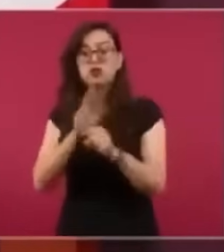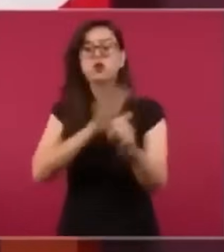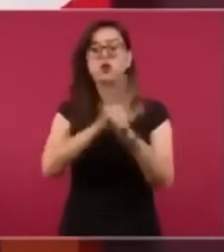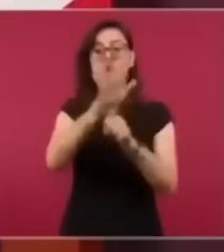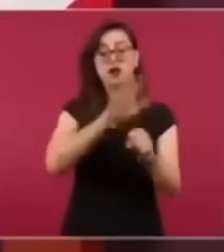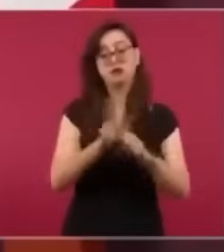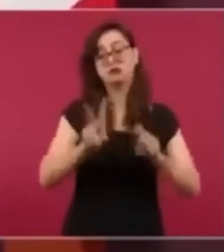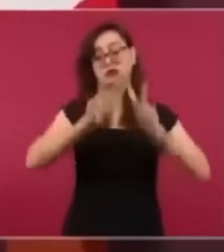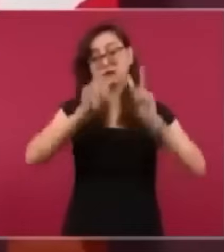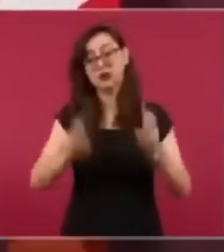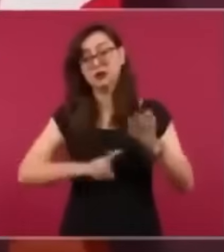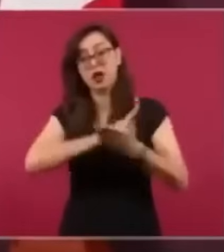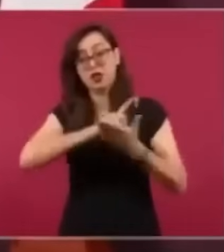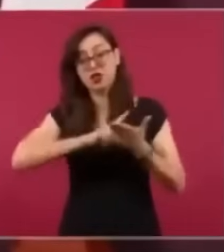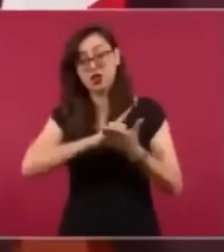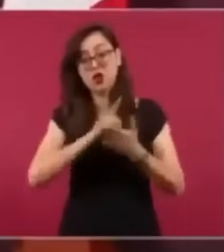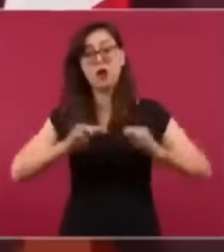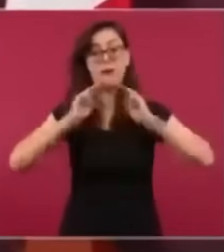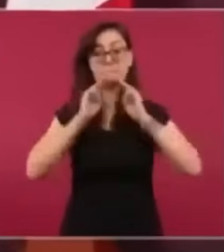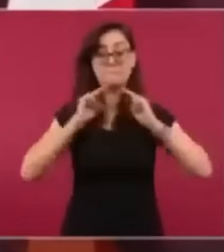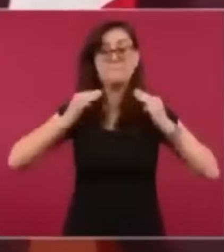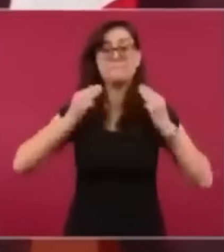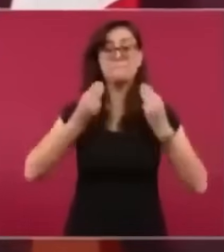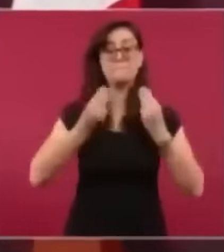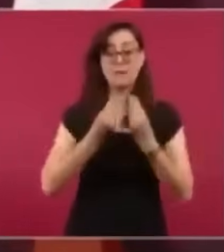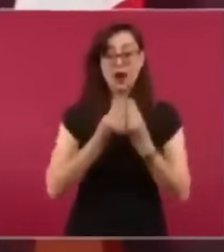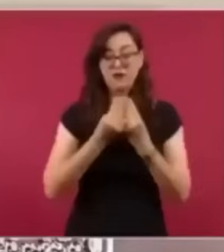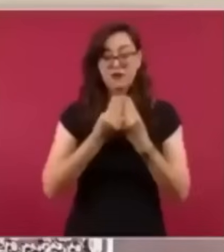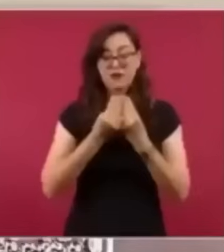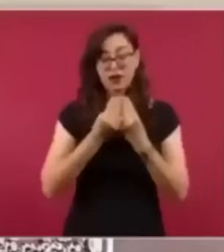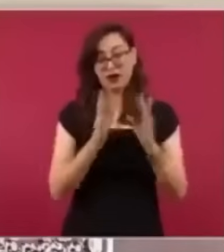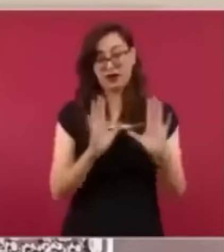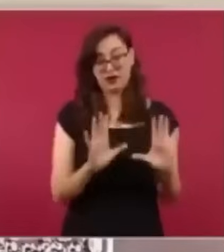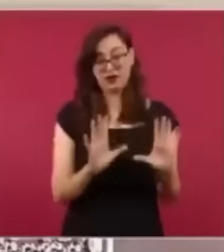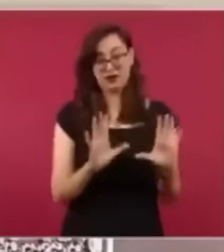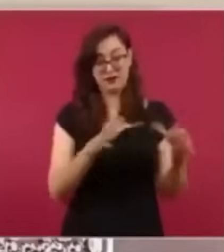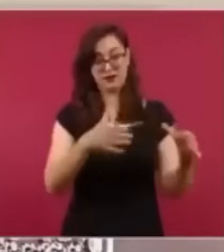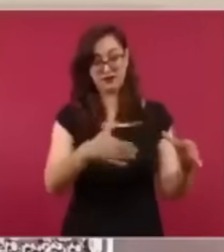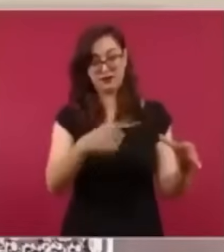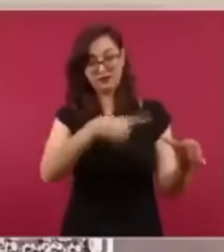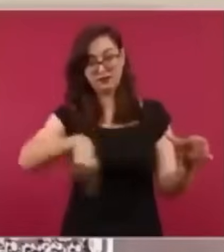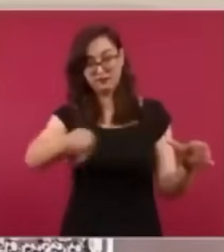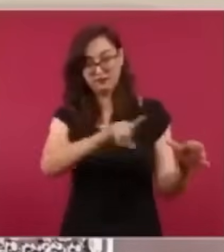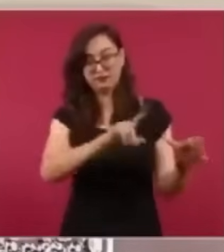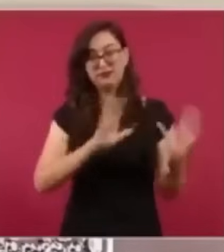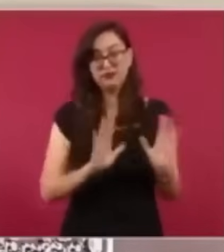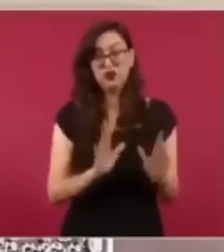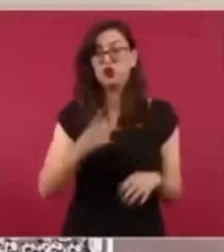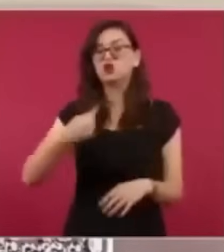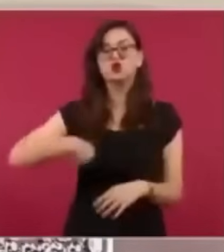básicamente. Nada más que le quede claro, nosotros no espiamos a nadie.